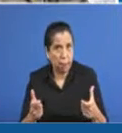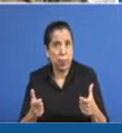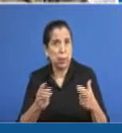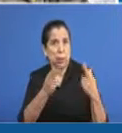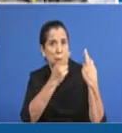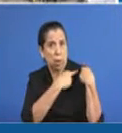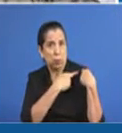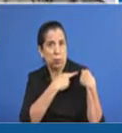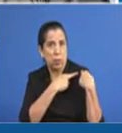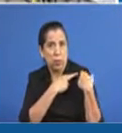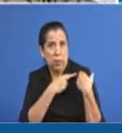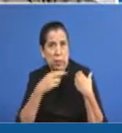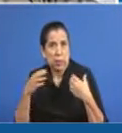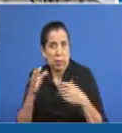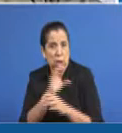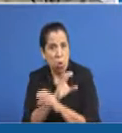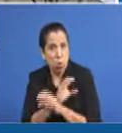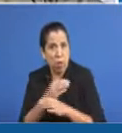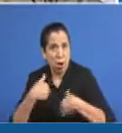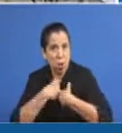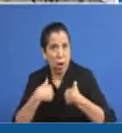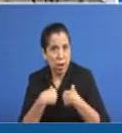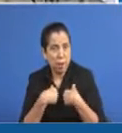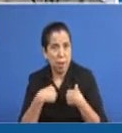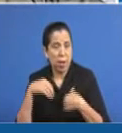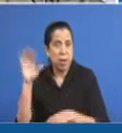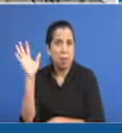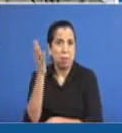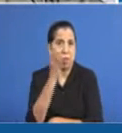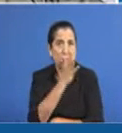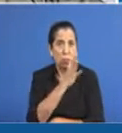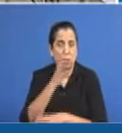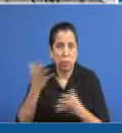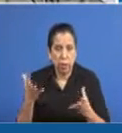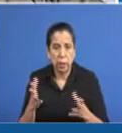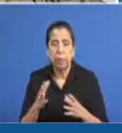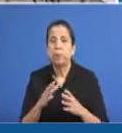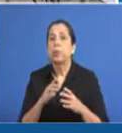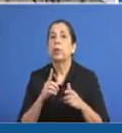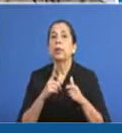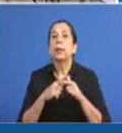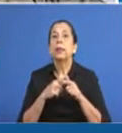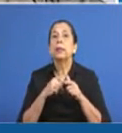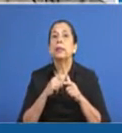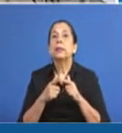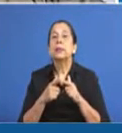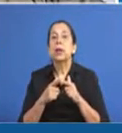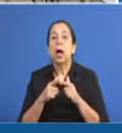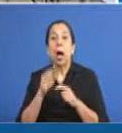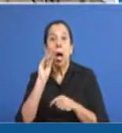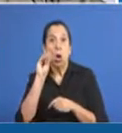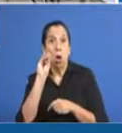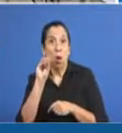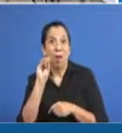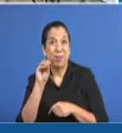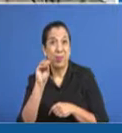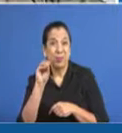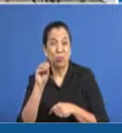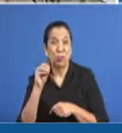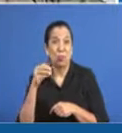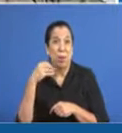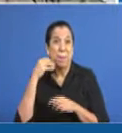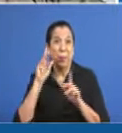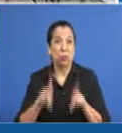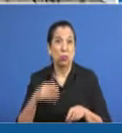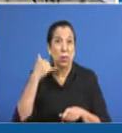los animales que realiza la Fundación de Biodiversidad Tropical de Panamá es en parte al reporte de la ciudadanía. O sea, la gente te llama, la gente